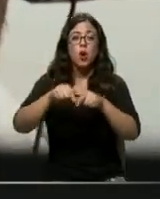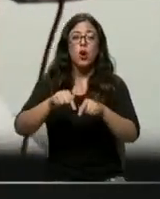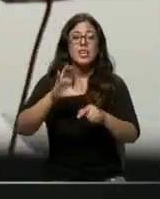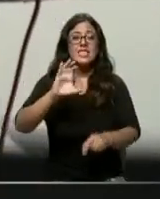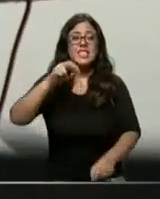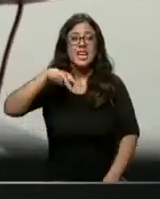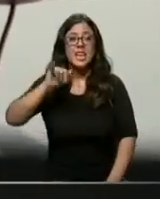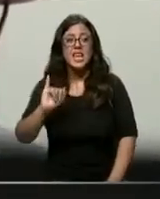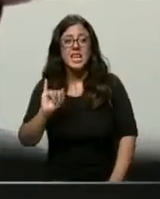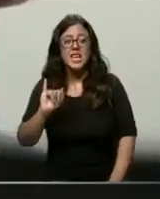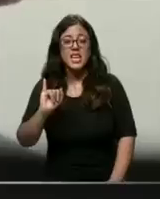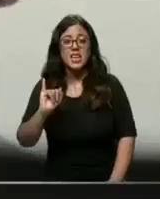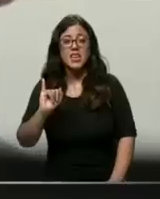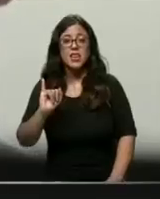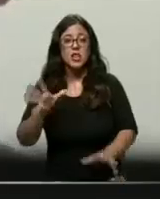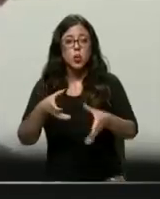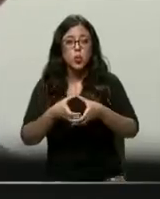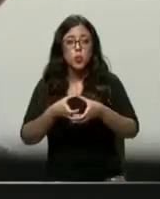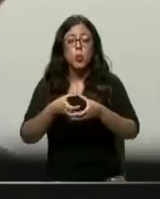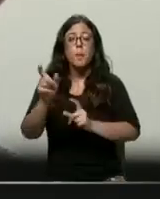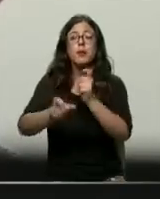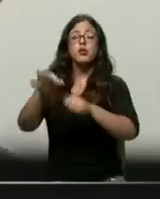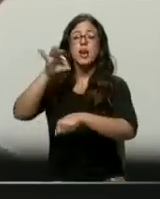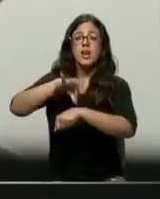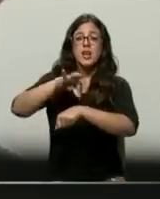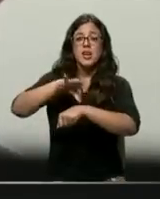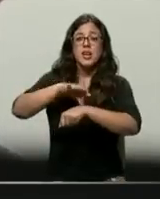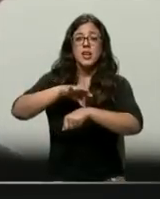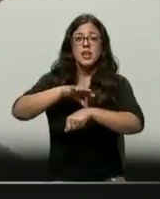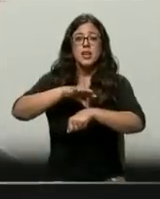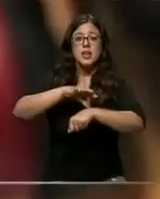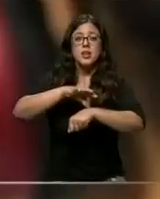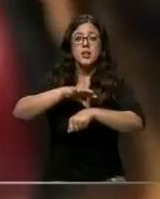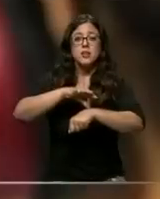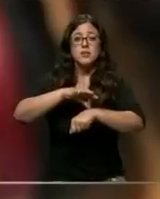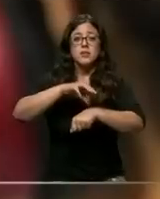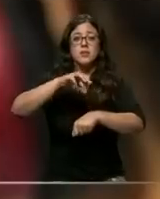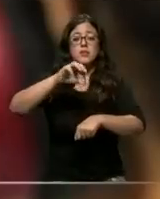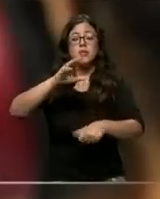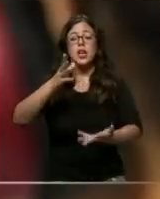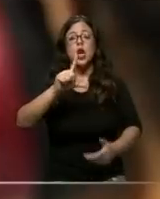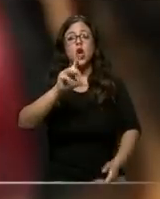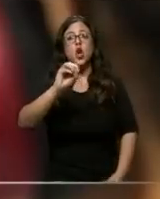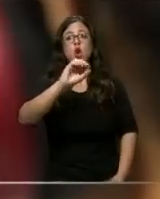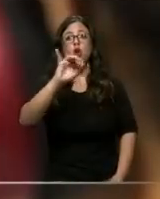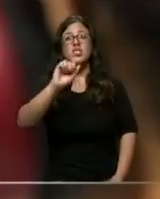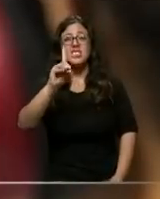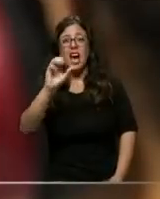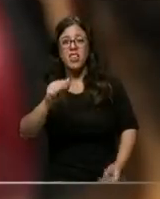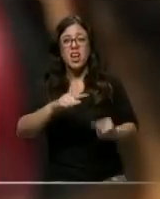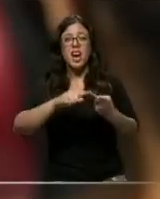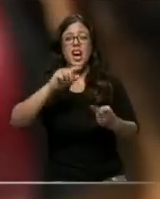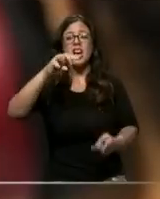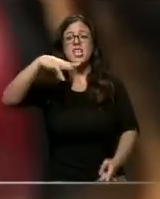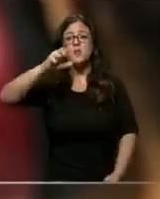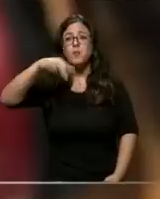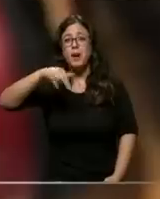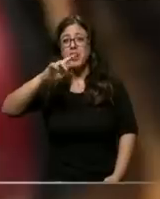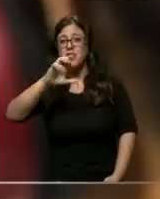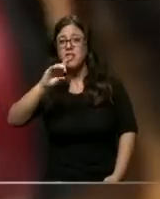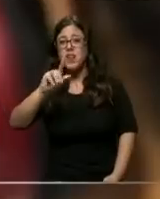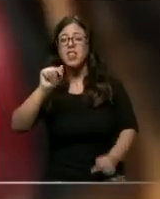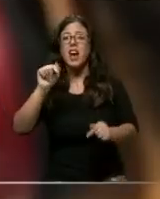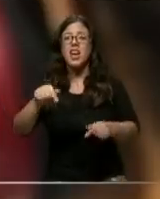Informaciones o que prestaban estos servicios, tanto los doctores señor Jürgensen y el señor Lozada, ellos fueron sometidos a un procedimiento ético